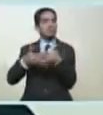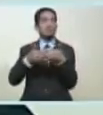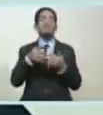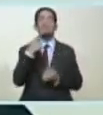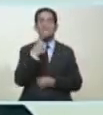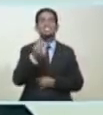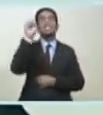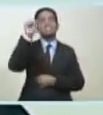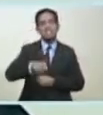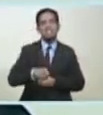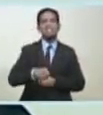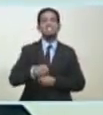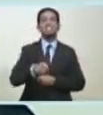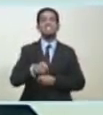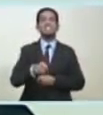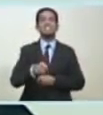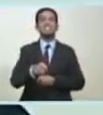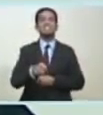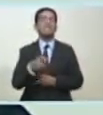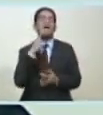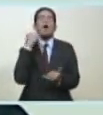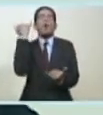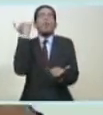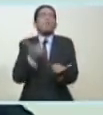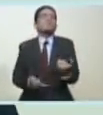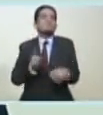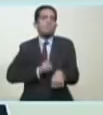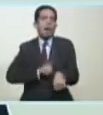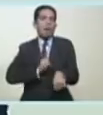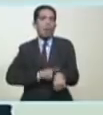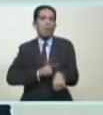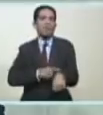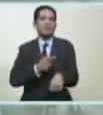aporte a última hora para apuñalear el proceso electoral.